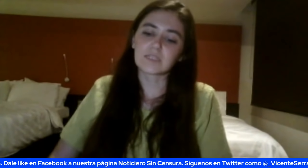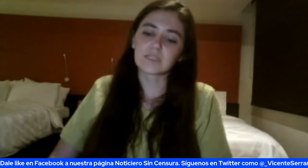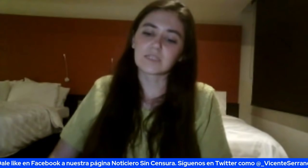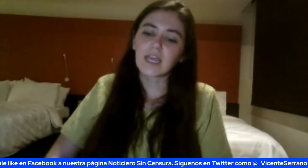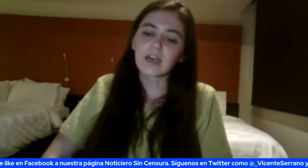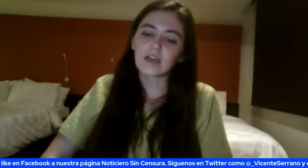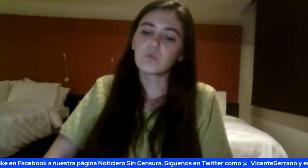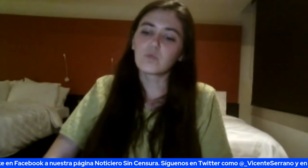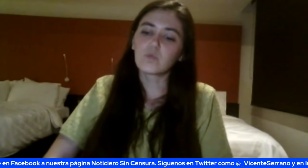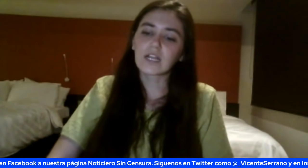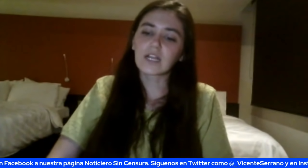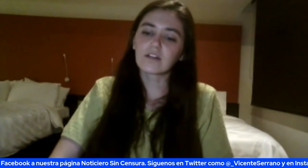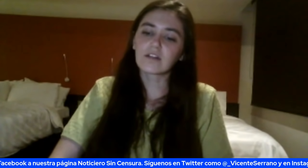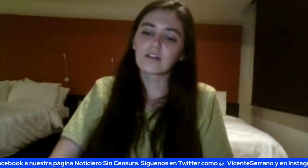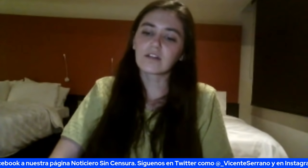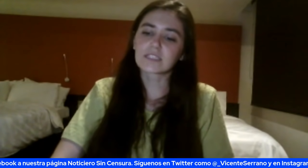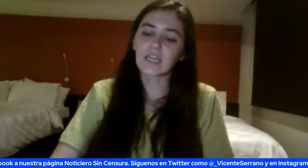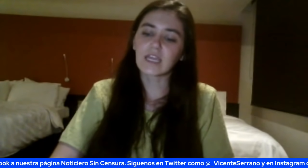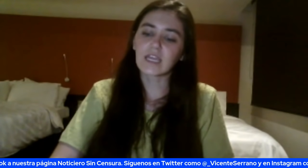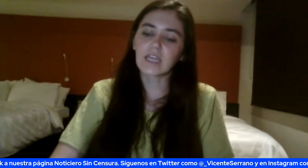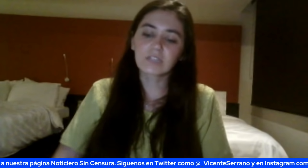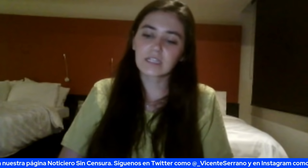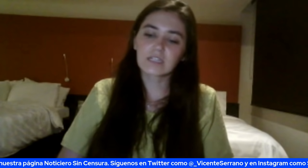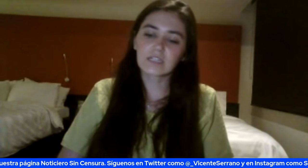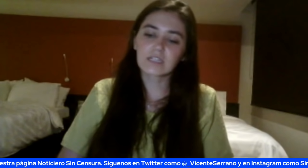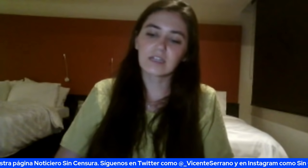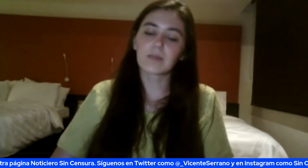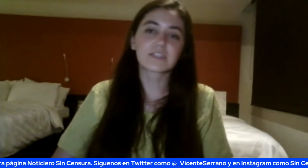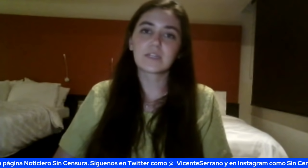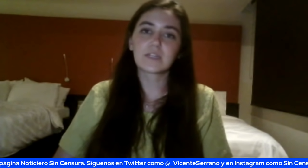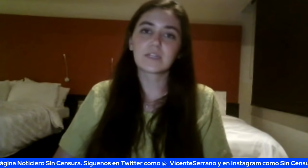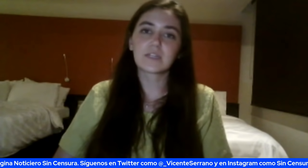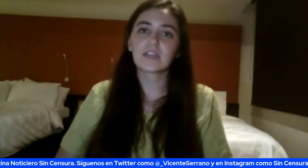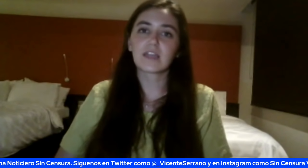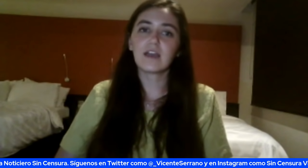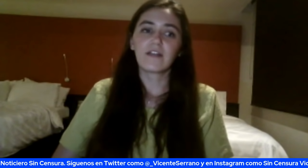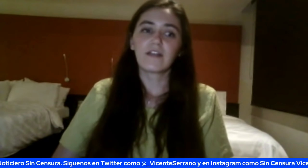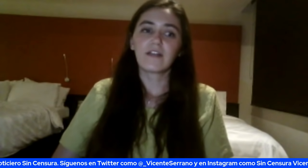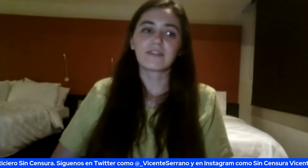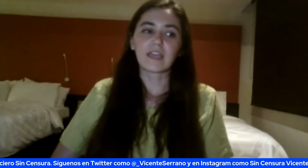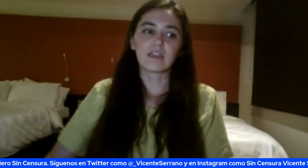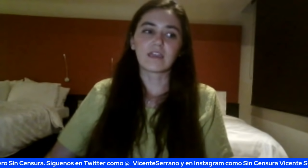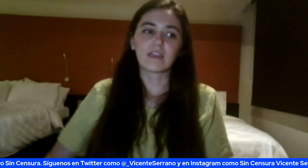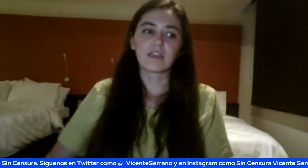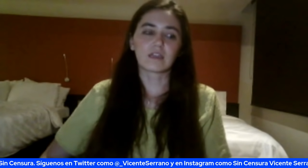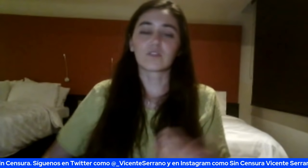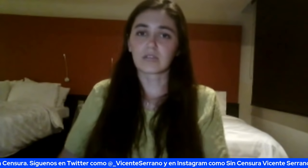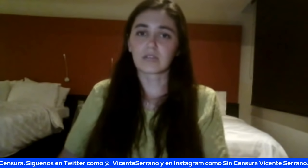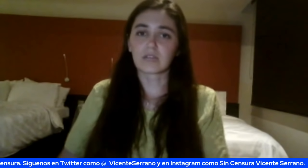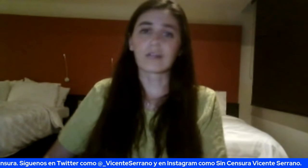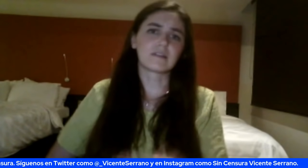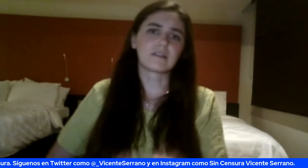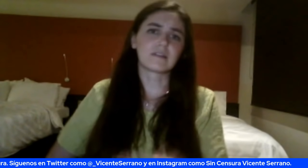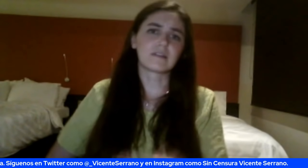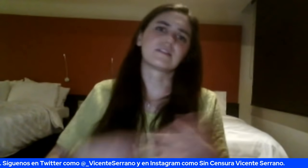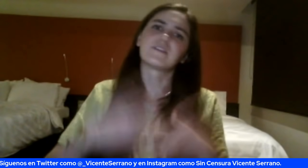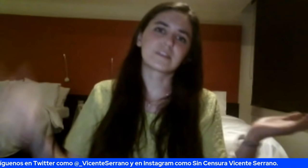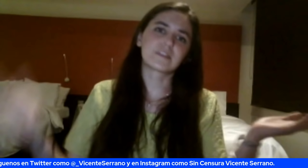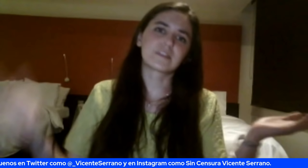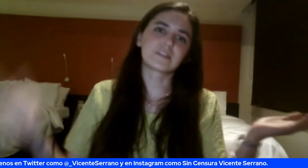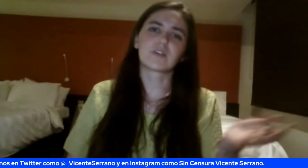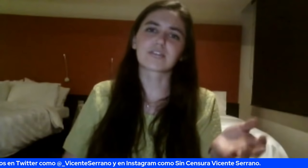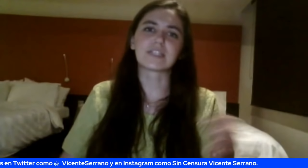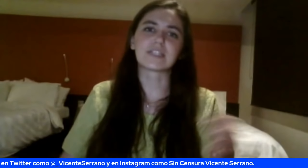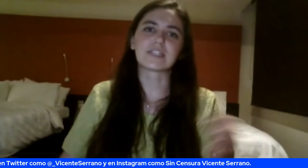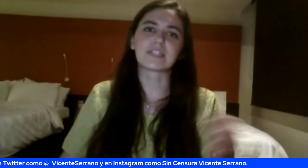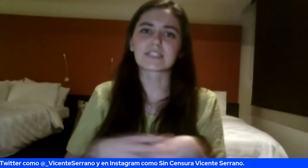sí me queda muy claro es que no tienen ni la más mínima idea de, las diferentes